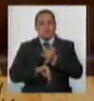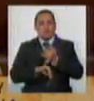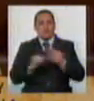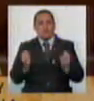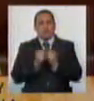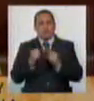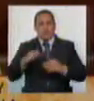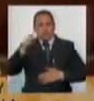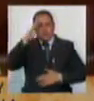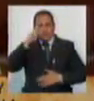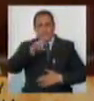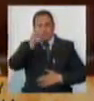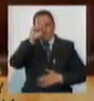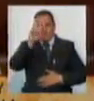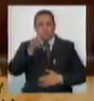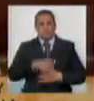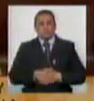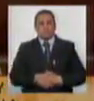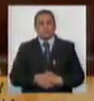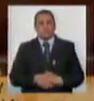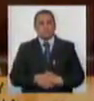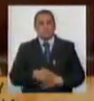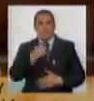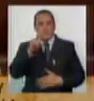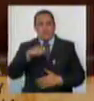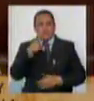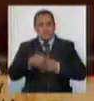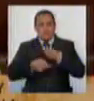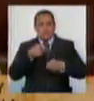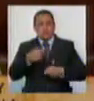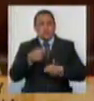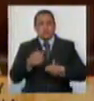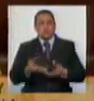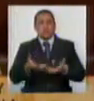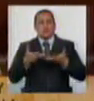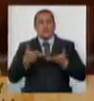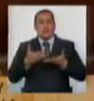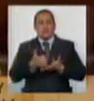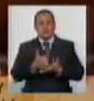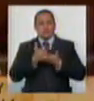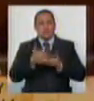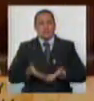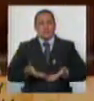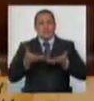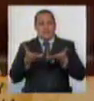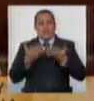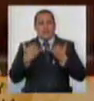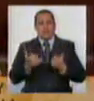en la Policía Nacional del Perú. Esta inversión nos ha permitido entregar